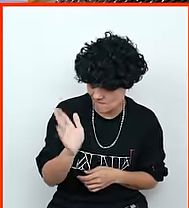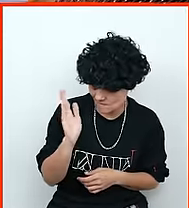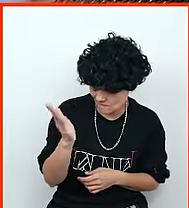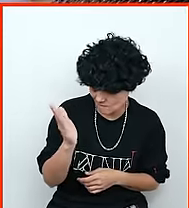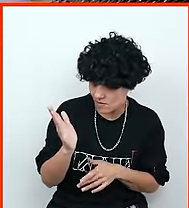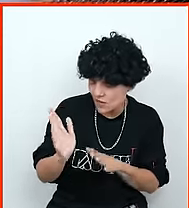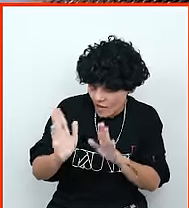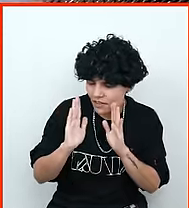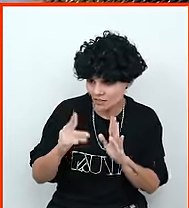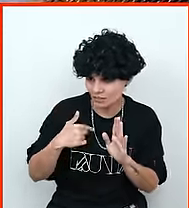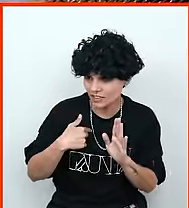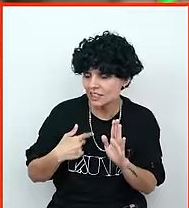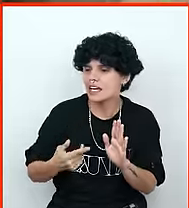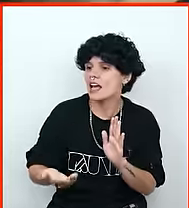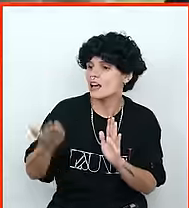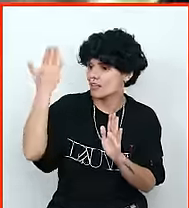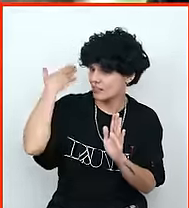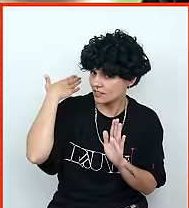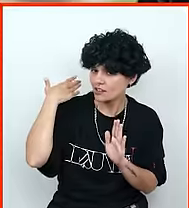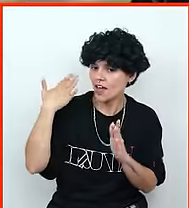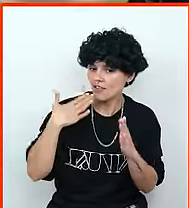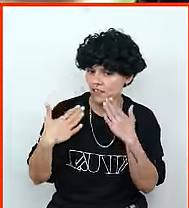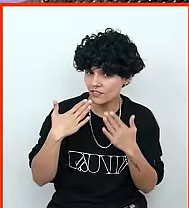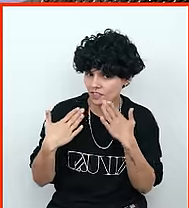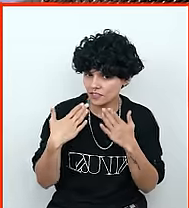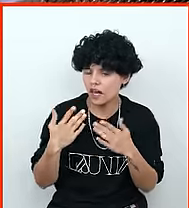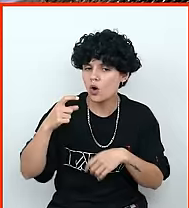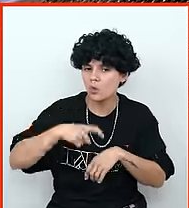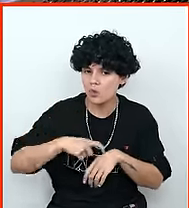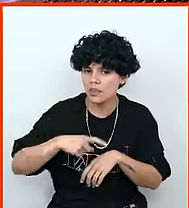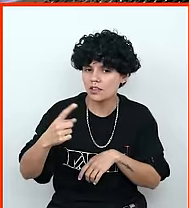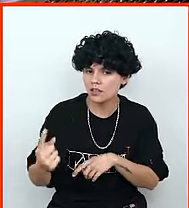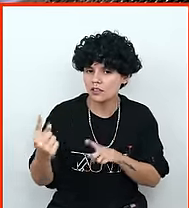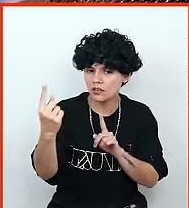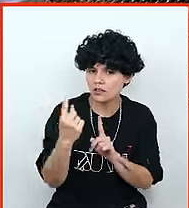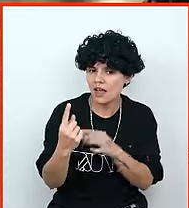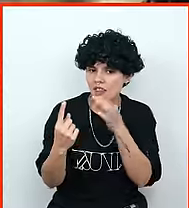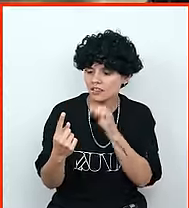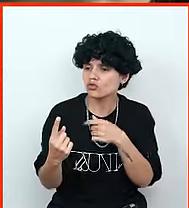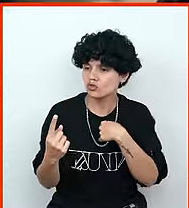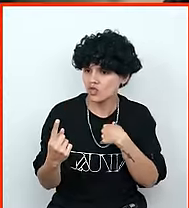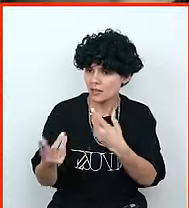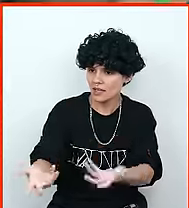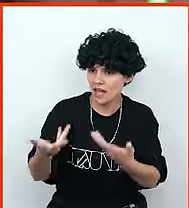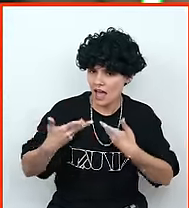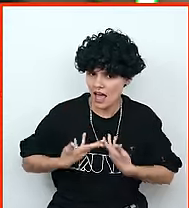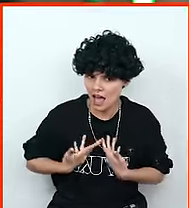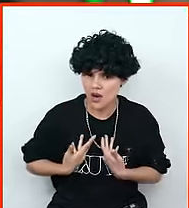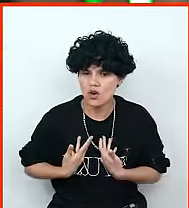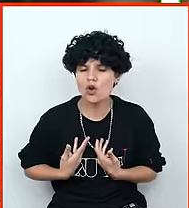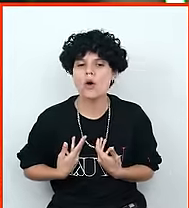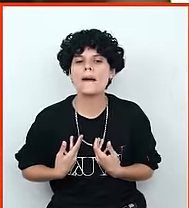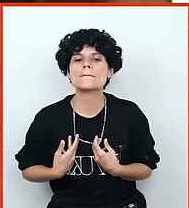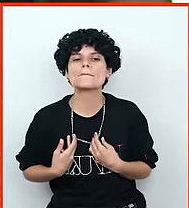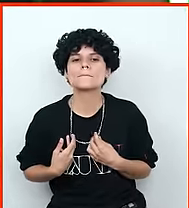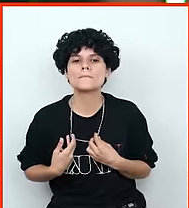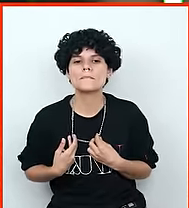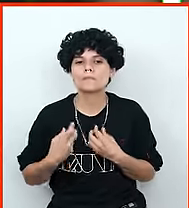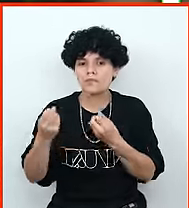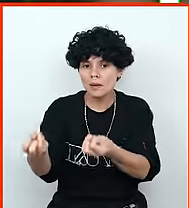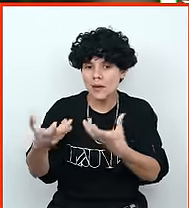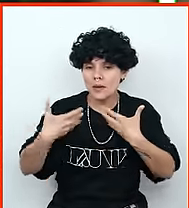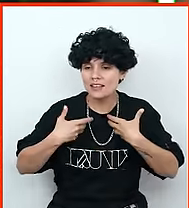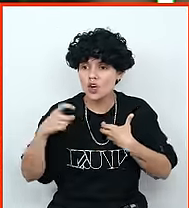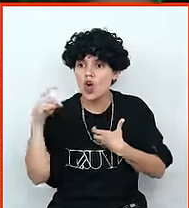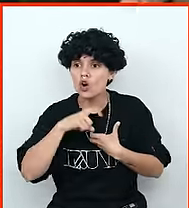Mira, bueno, en el capítulo pasado, ajá, llega un momento, bien, donde el invitado me dice, yo también te voy a hacer un regalo. Me pasa la weá,